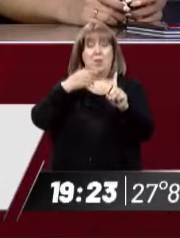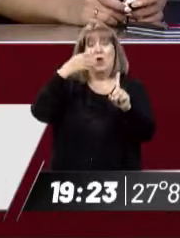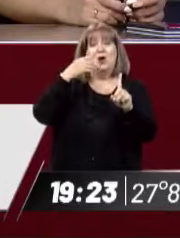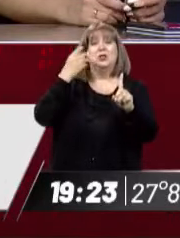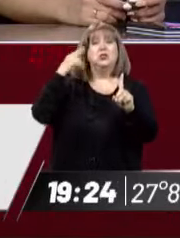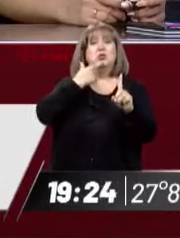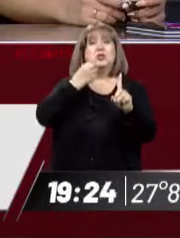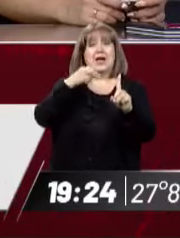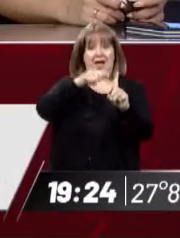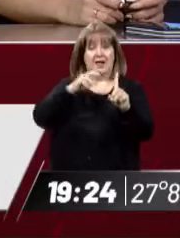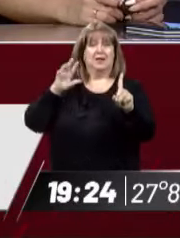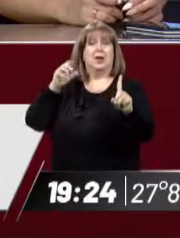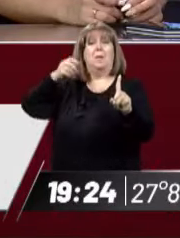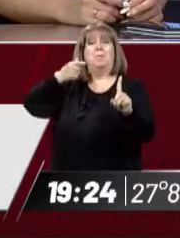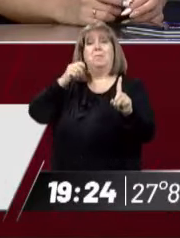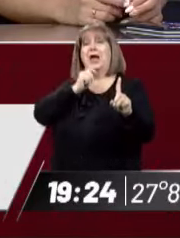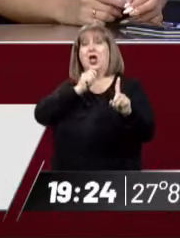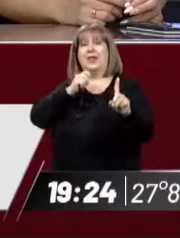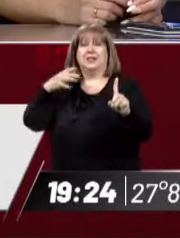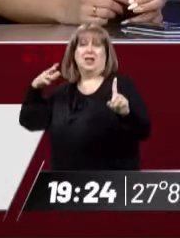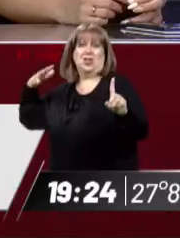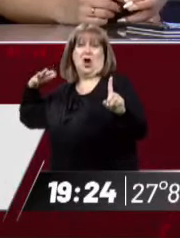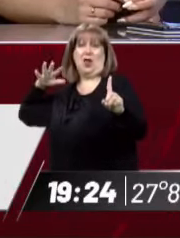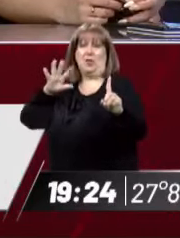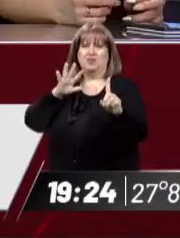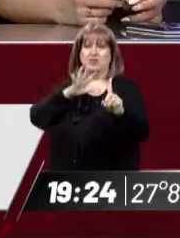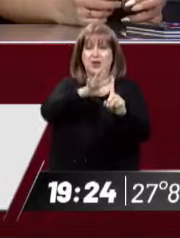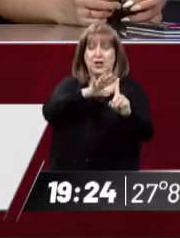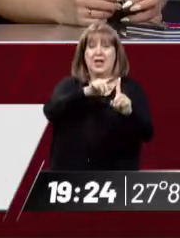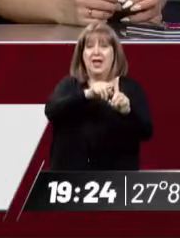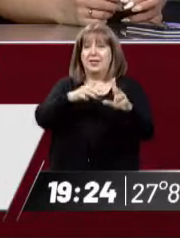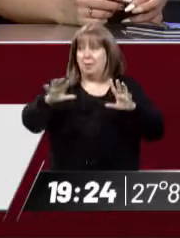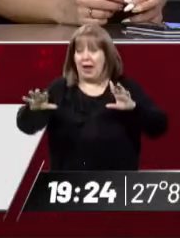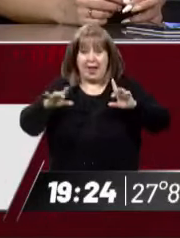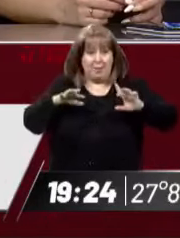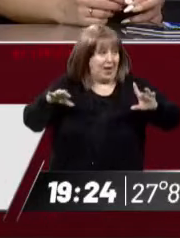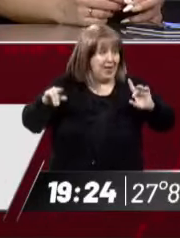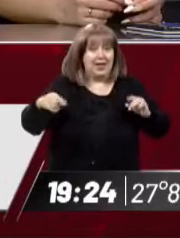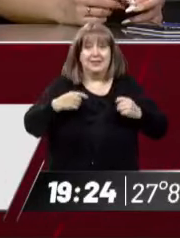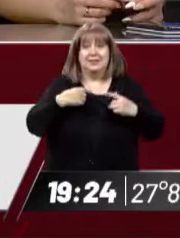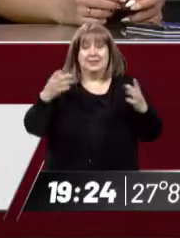le acercaba, de personas que se volvían locas cuando veían a Susana Jiménez. Sí, sí, y ella, sí. Más allá de que le iban llevando a la rastra,